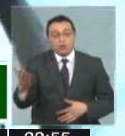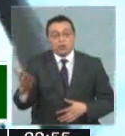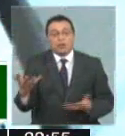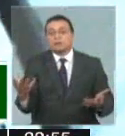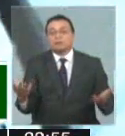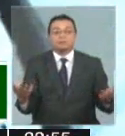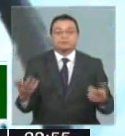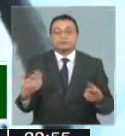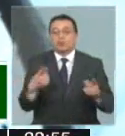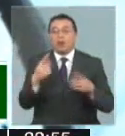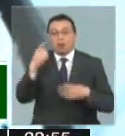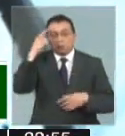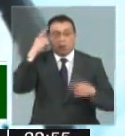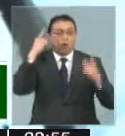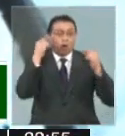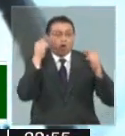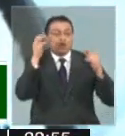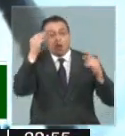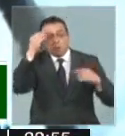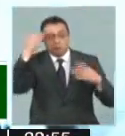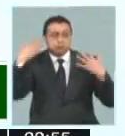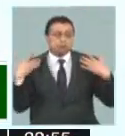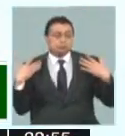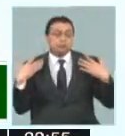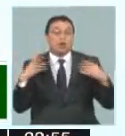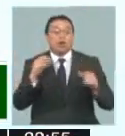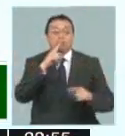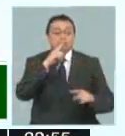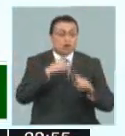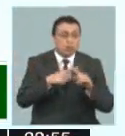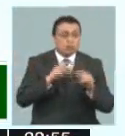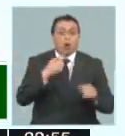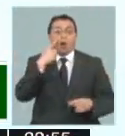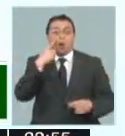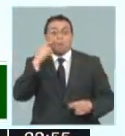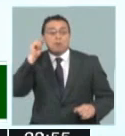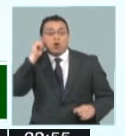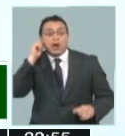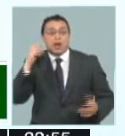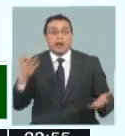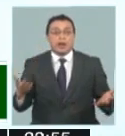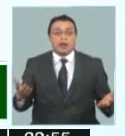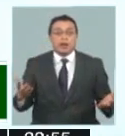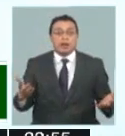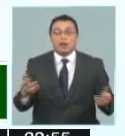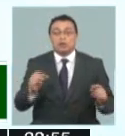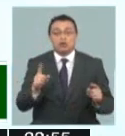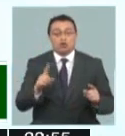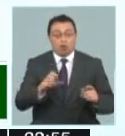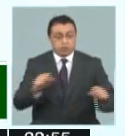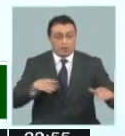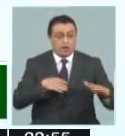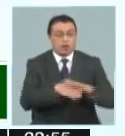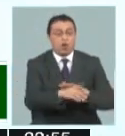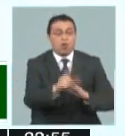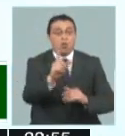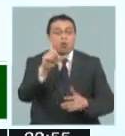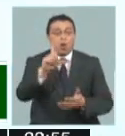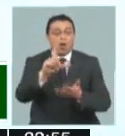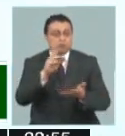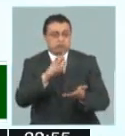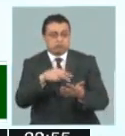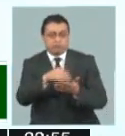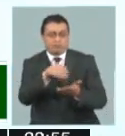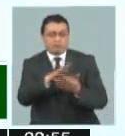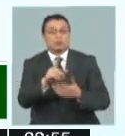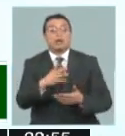sé, porque tienen el pelo corto, el pelo largo, porque son hombres, porque son mujeres, ¿no los dejarán entrar en un lugar? ¿Qué